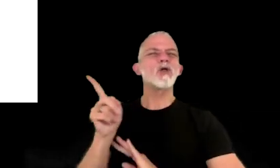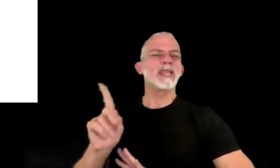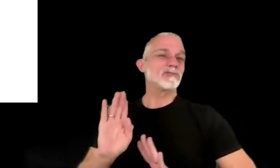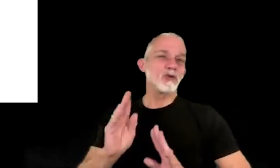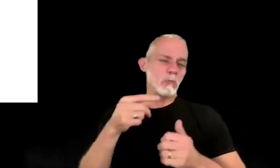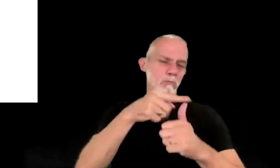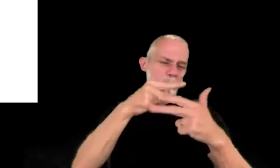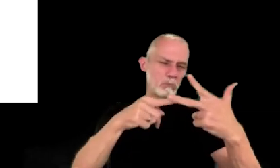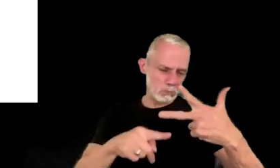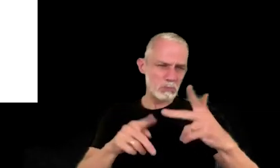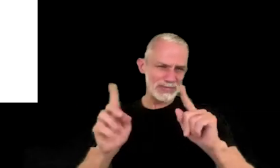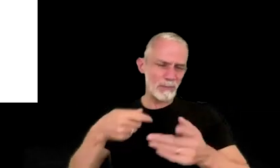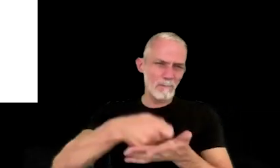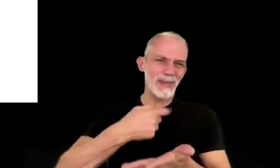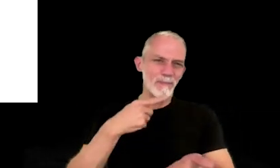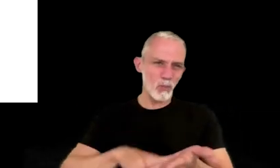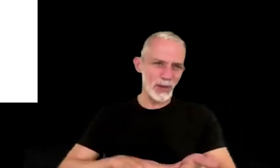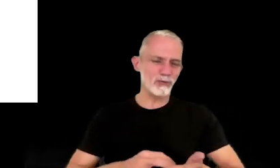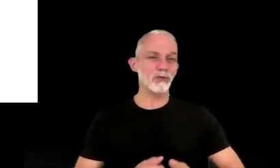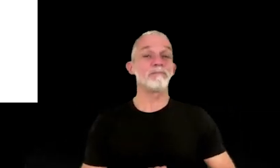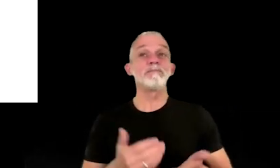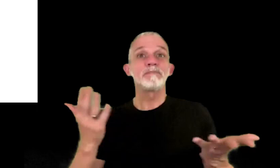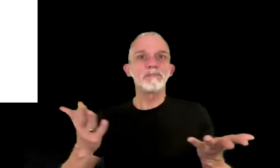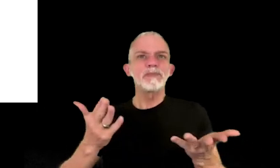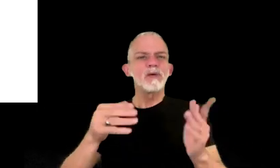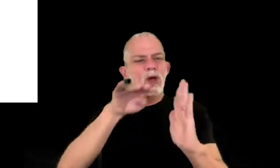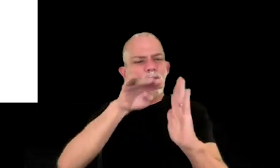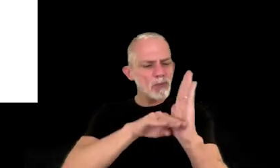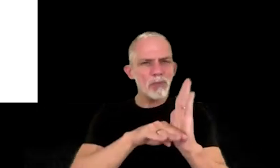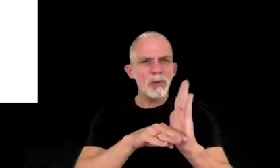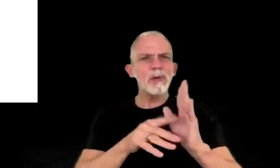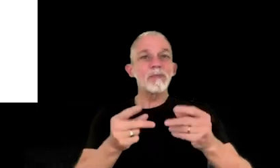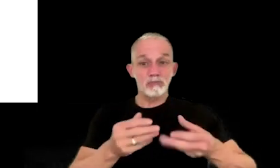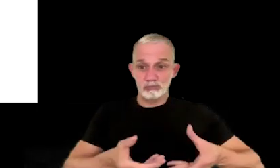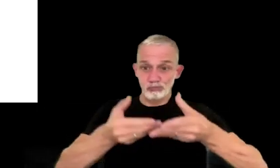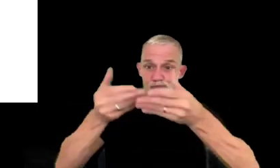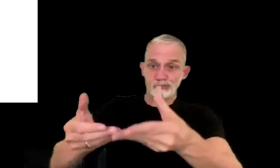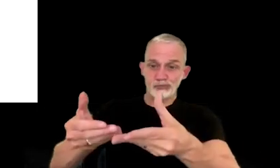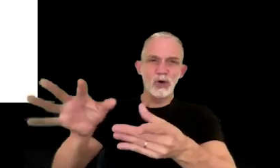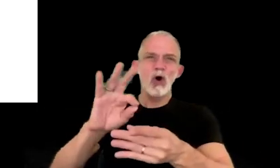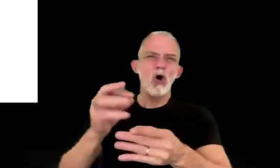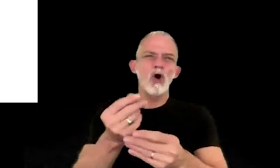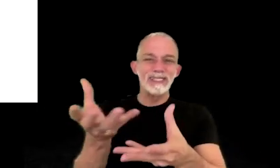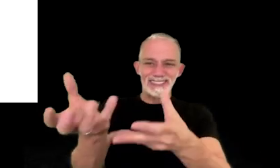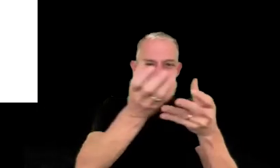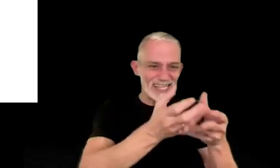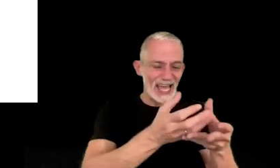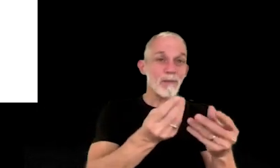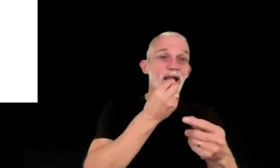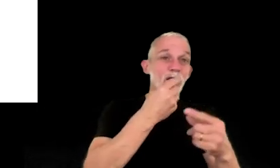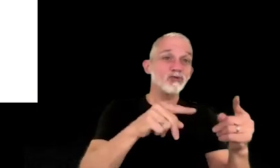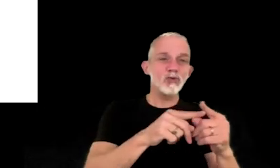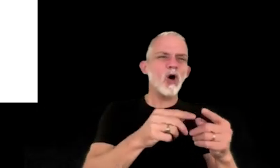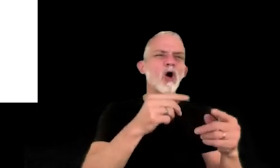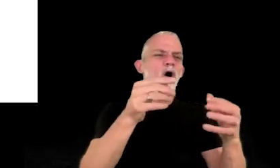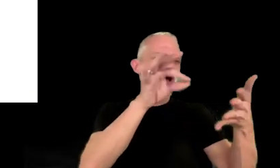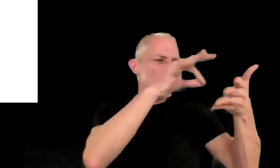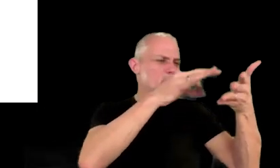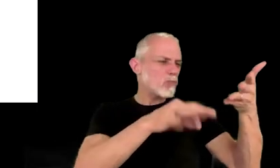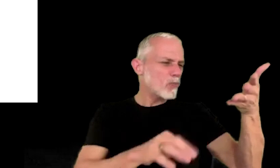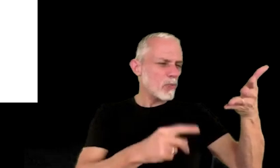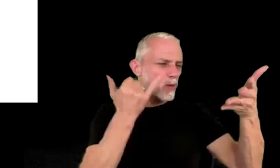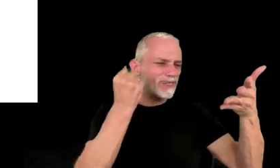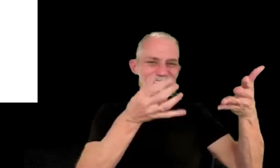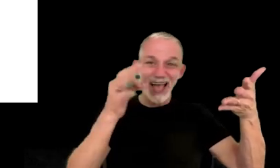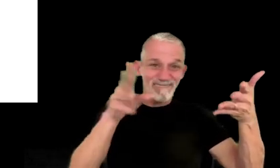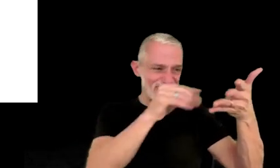bien? El hecho imponible, ¿cuándo se configura? Cuando se entrega el producto, se retira para consumo o por diferencia de inventario. Esto es muy